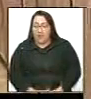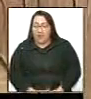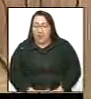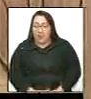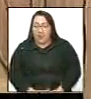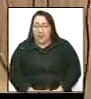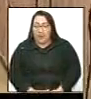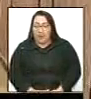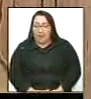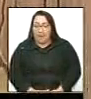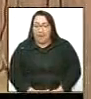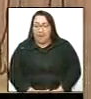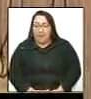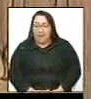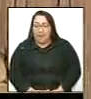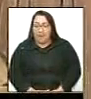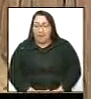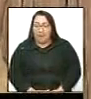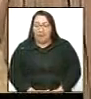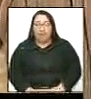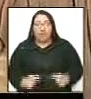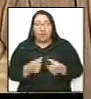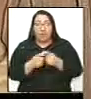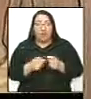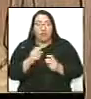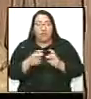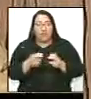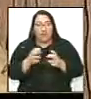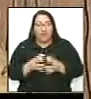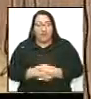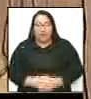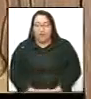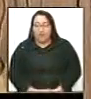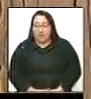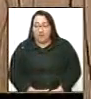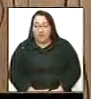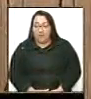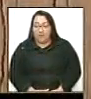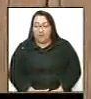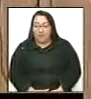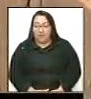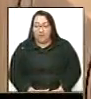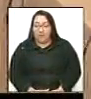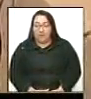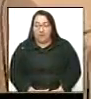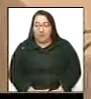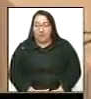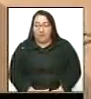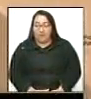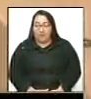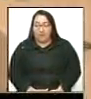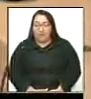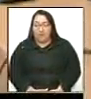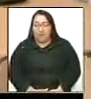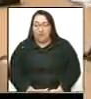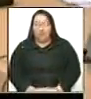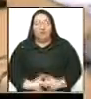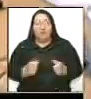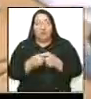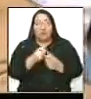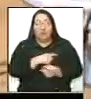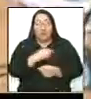¿Algún congresista quiere hacer uso de la palabra? Congresista Luis Galarreta. Gracias, presidente. Presidente, en lo planteado por el